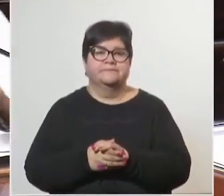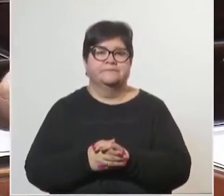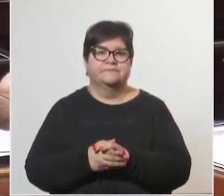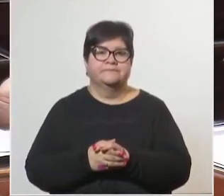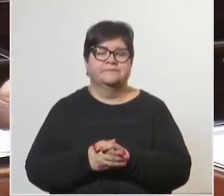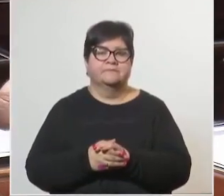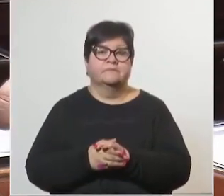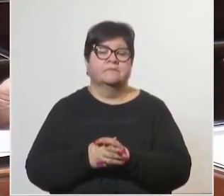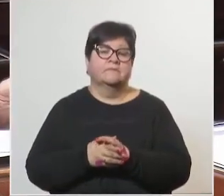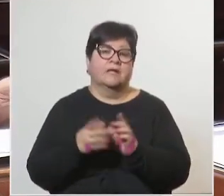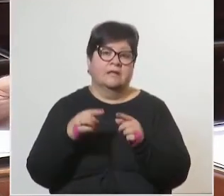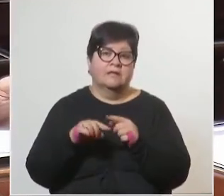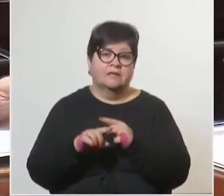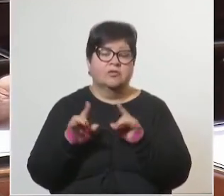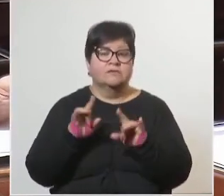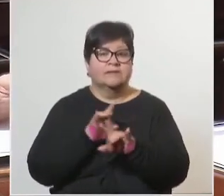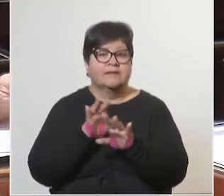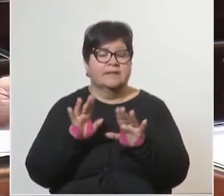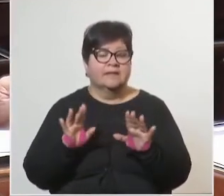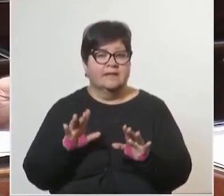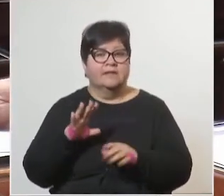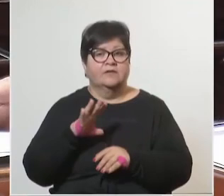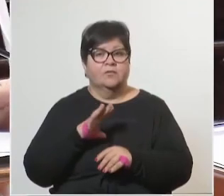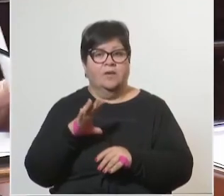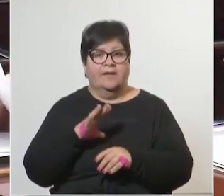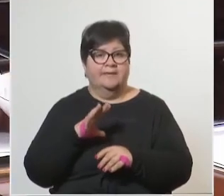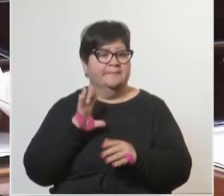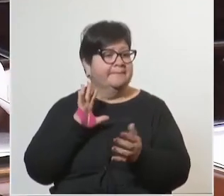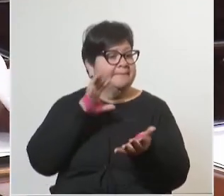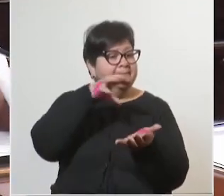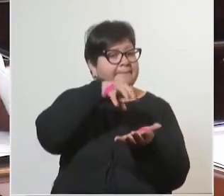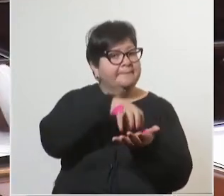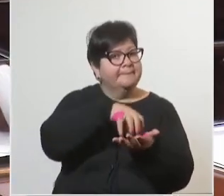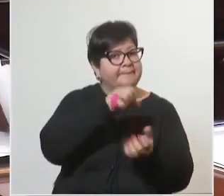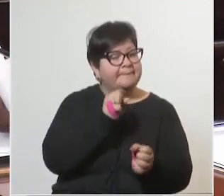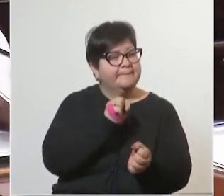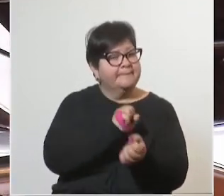Queda entonces claro que la prisión no es venganza.